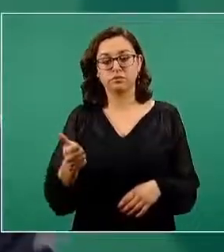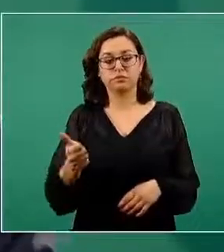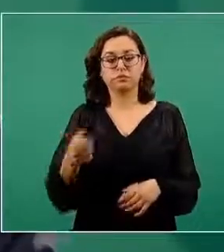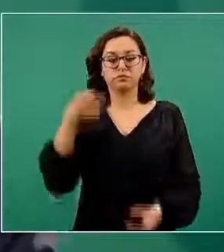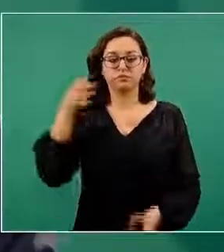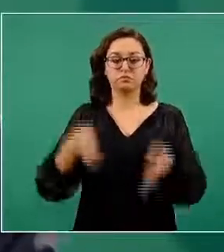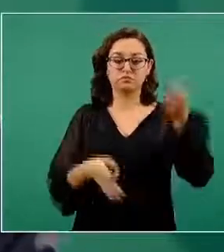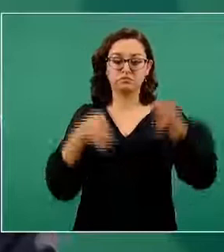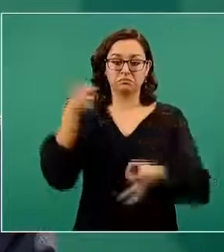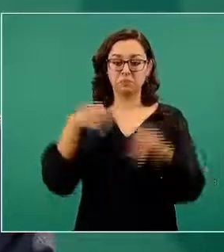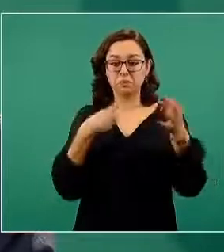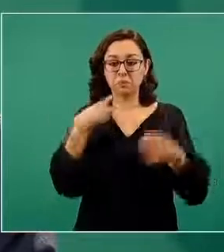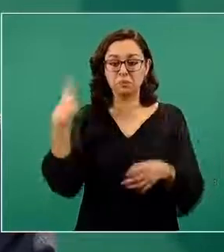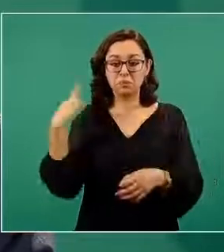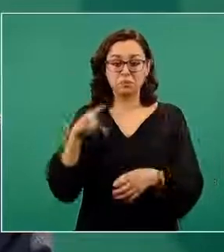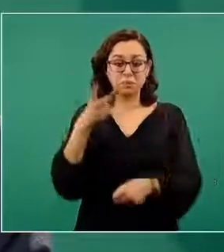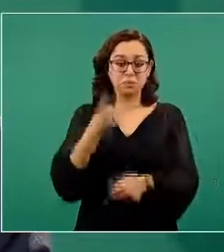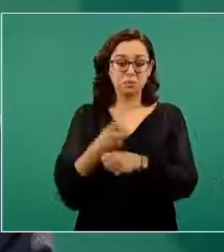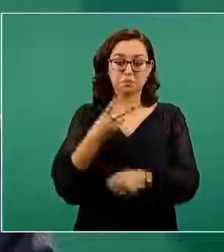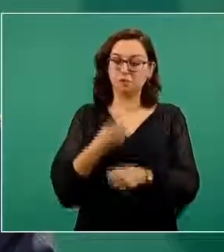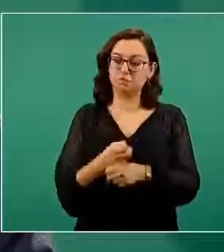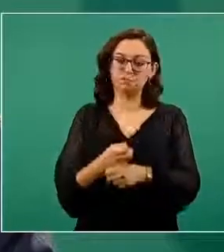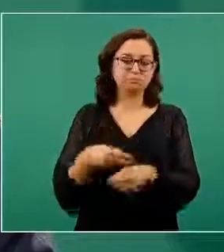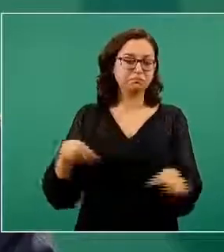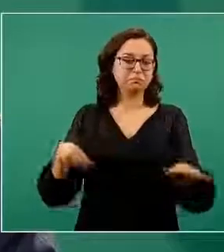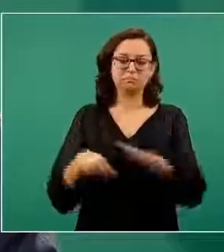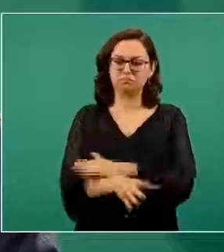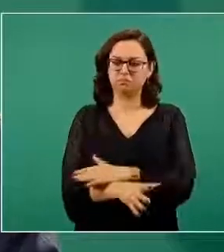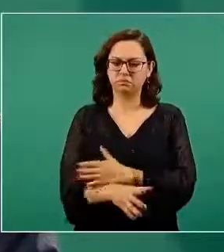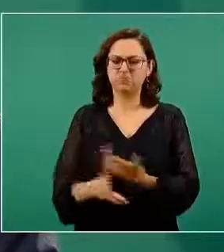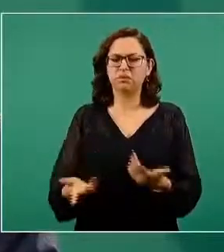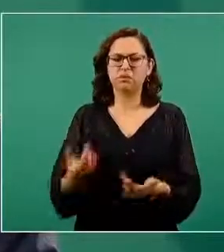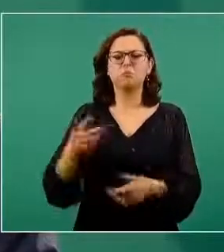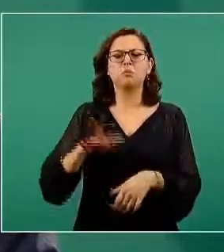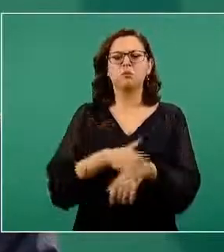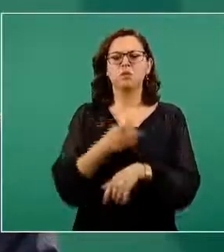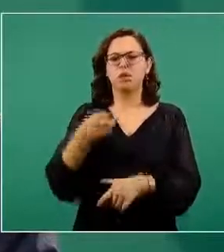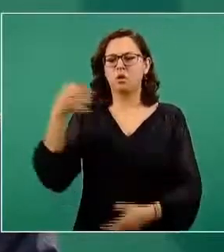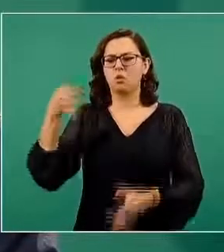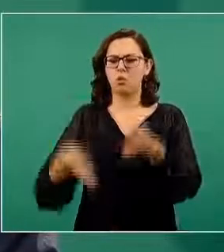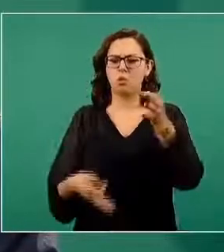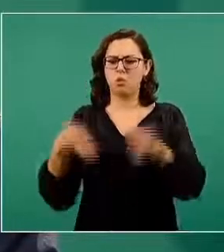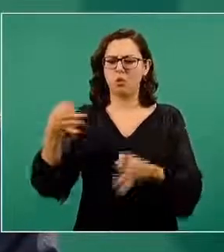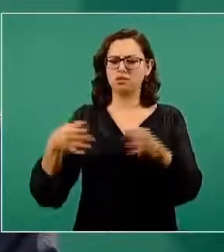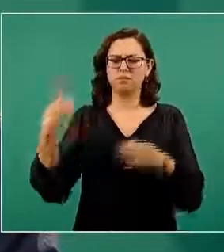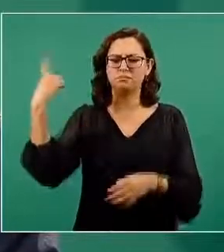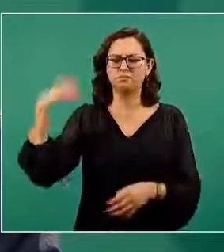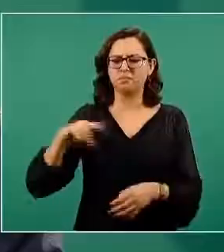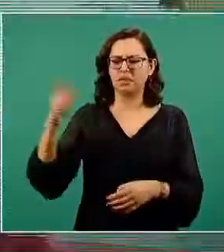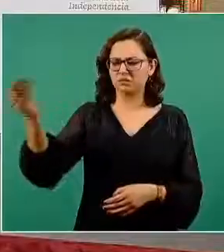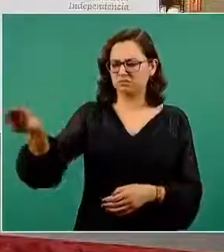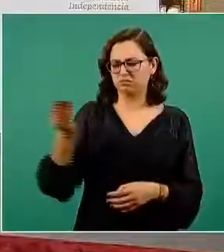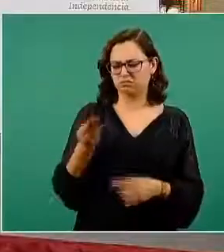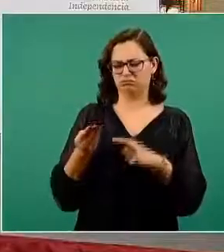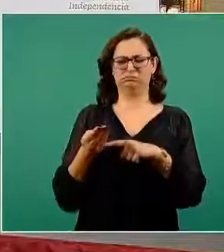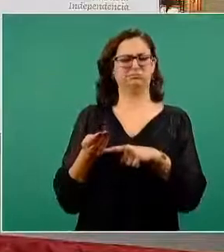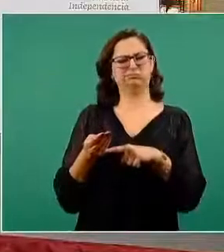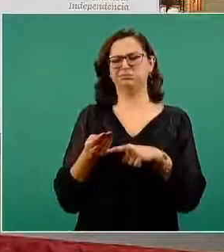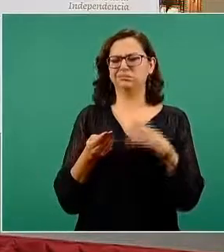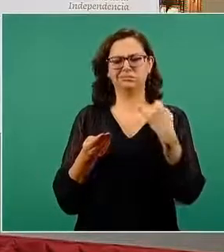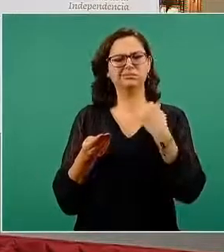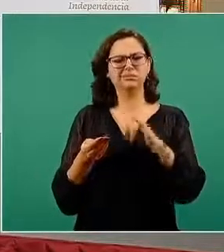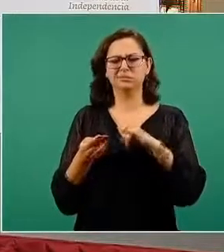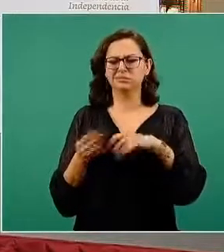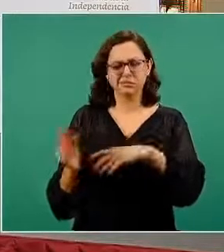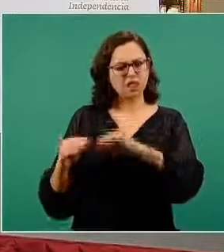se desecha. Se dice, hemos alegado algunas desde la oficina de nuestra abogada general, y en la segunda instancia se